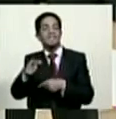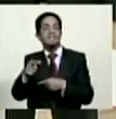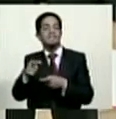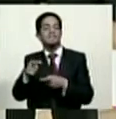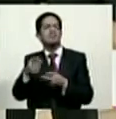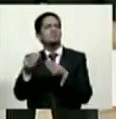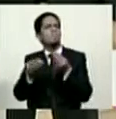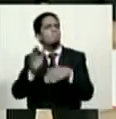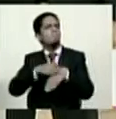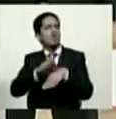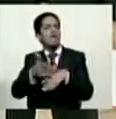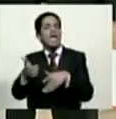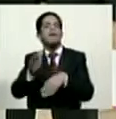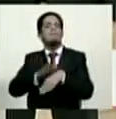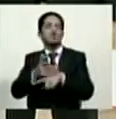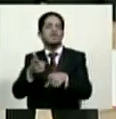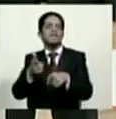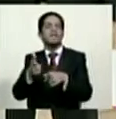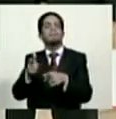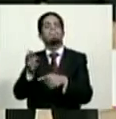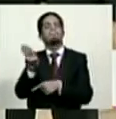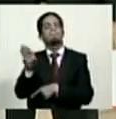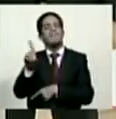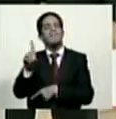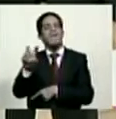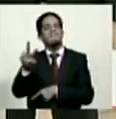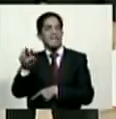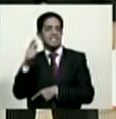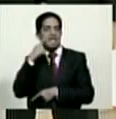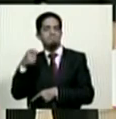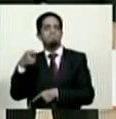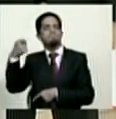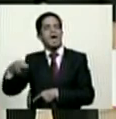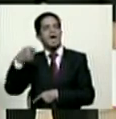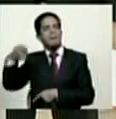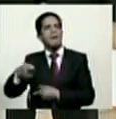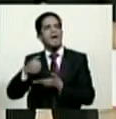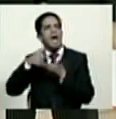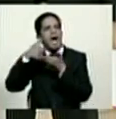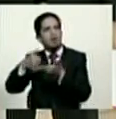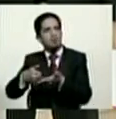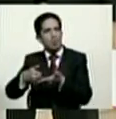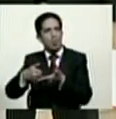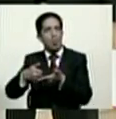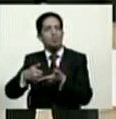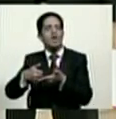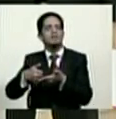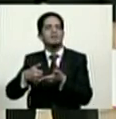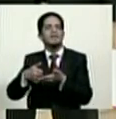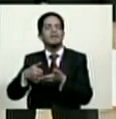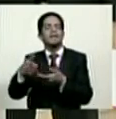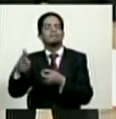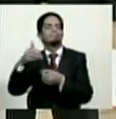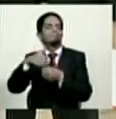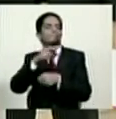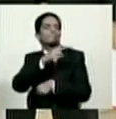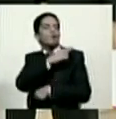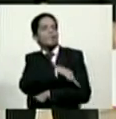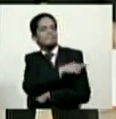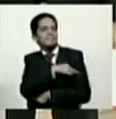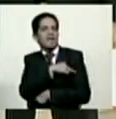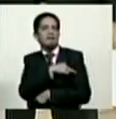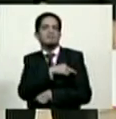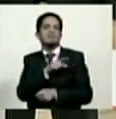pulmón, de cáncer y de trasplantes renales que también ya se les advirtió debían retirarse de